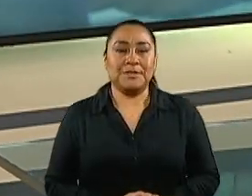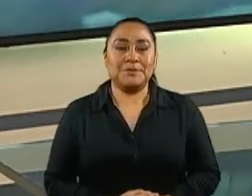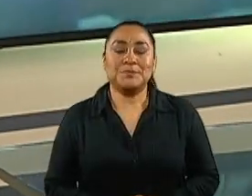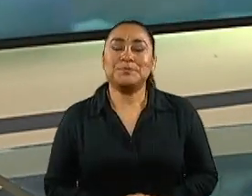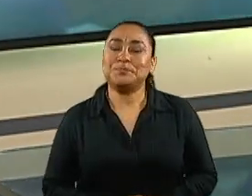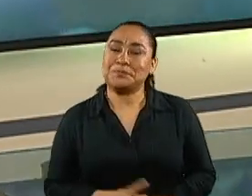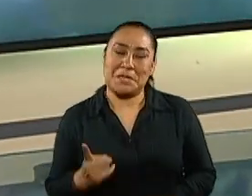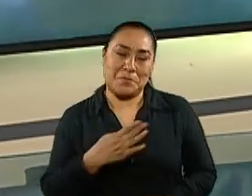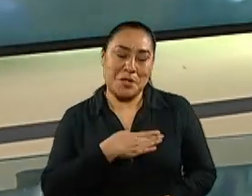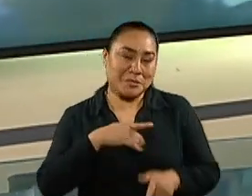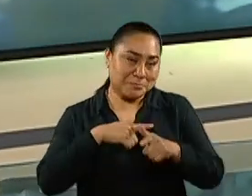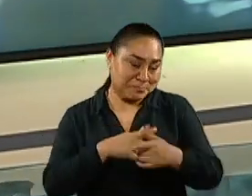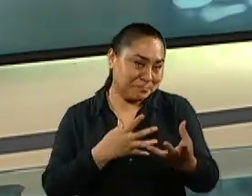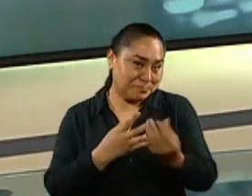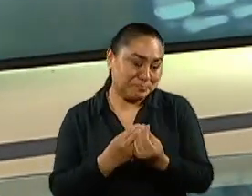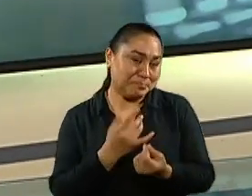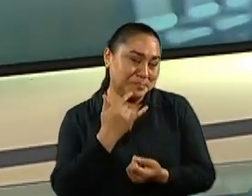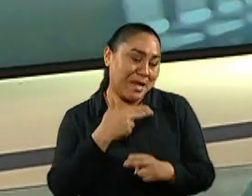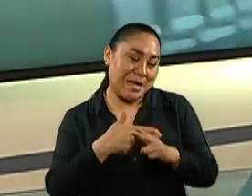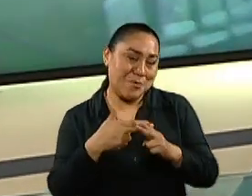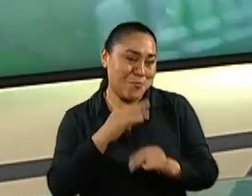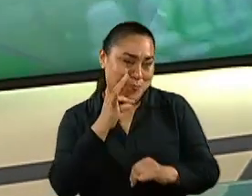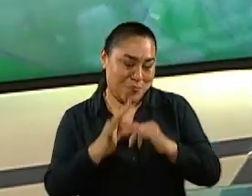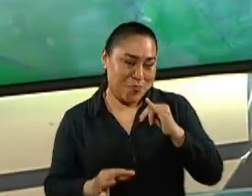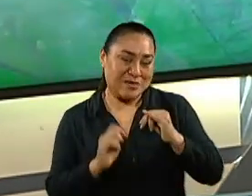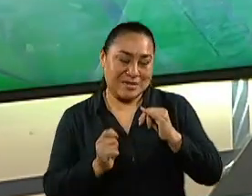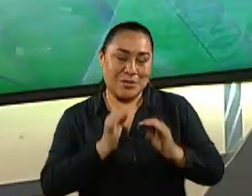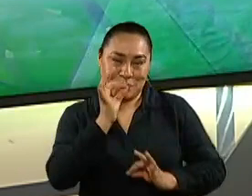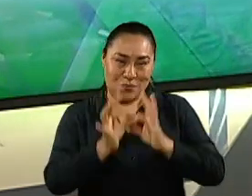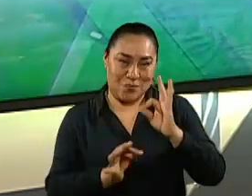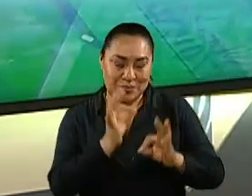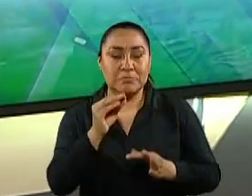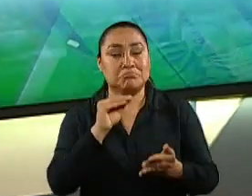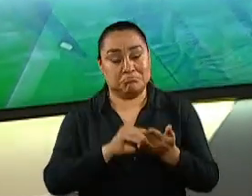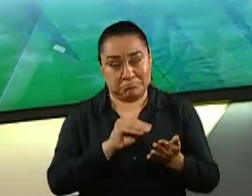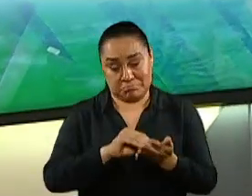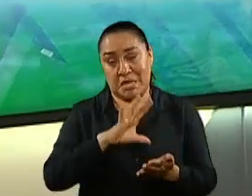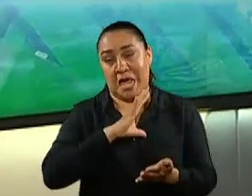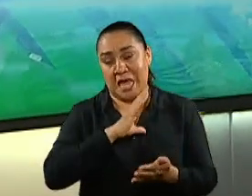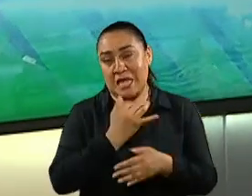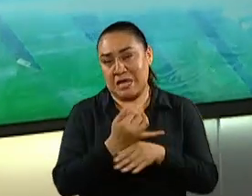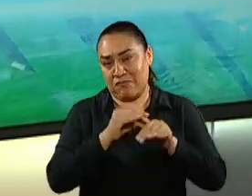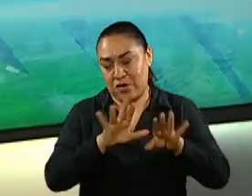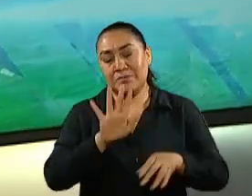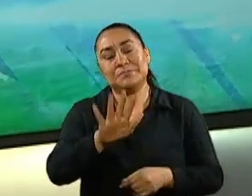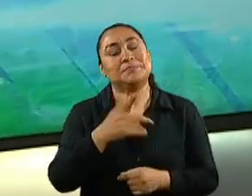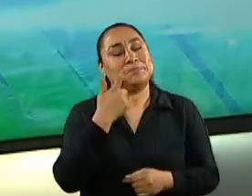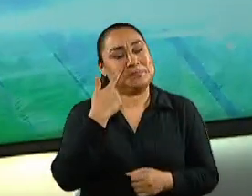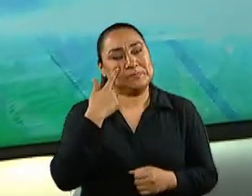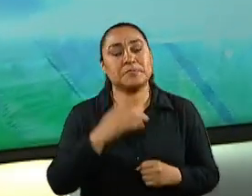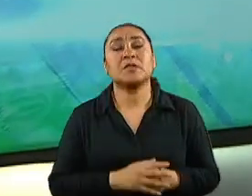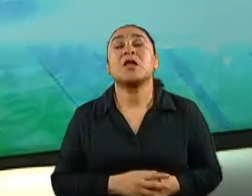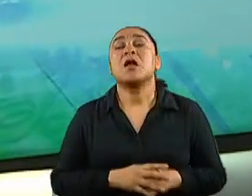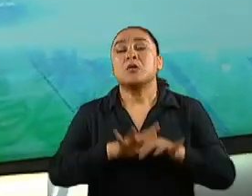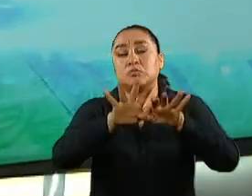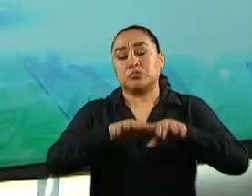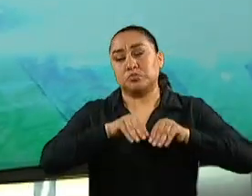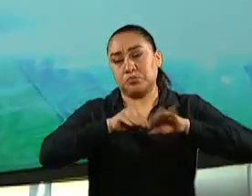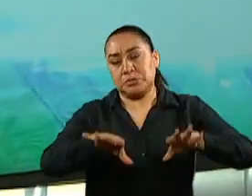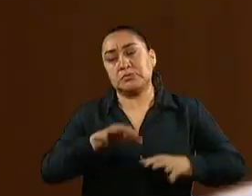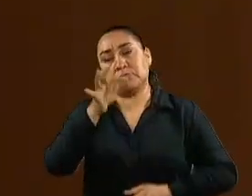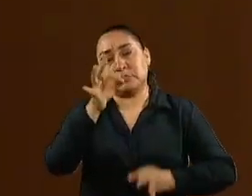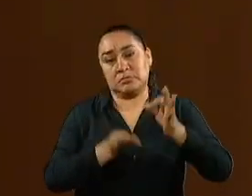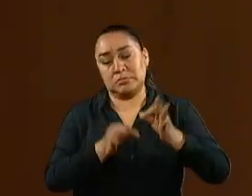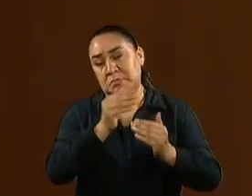Qué bueno que se quedó con nosotros hasta nuestro último bloque de noticias porque aún tenemos información y es que mire mediante un comunicado la